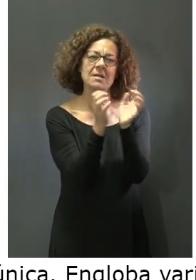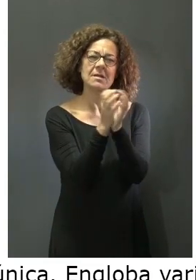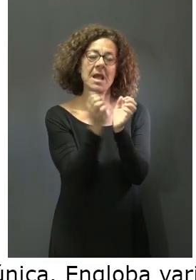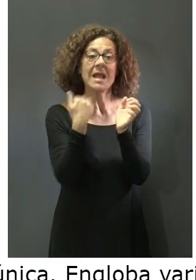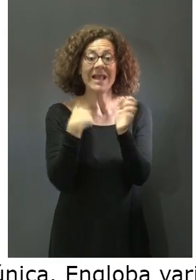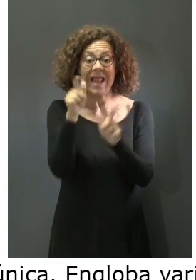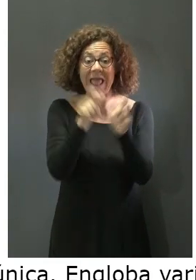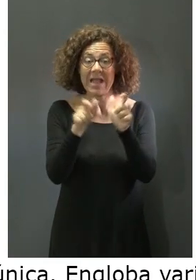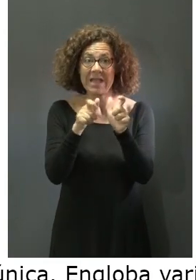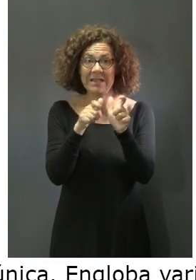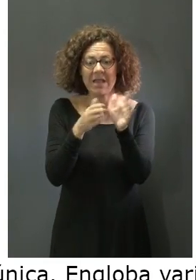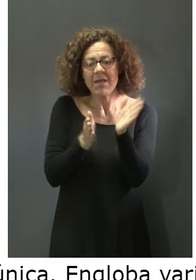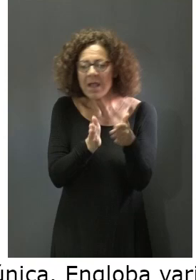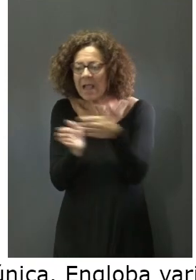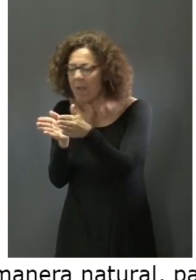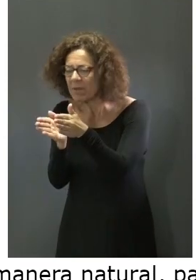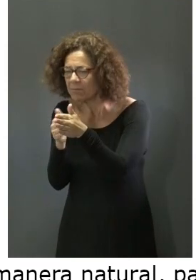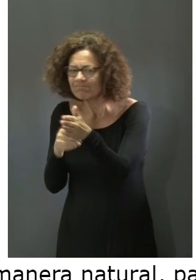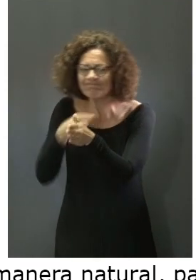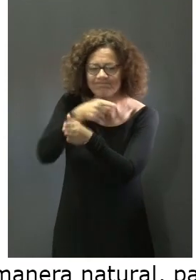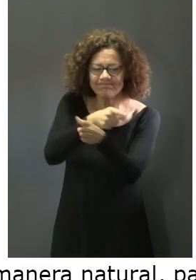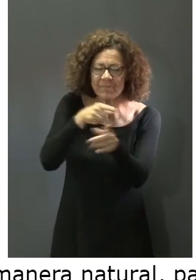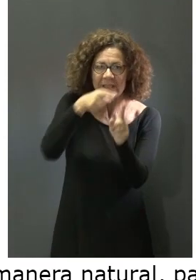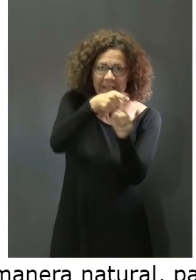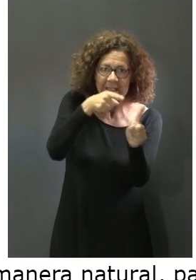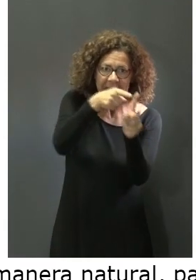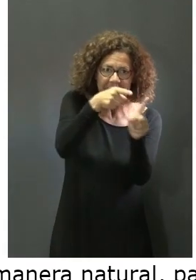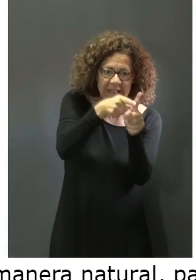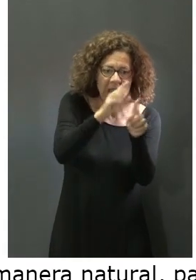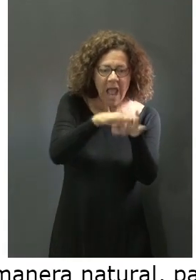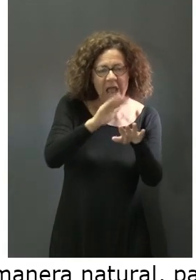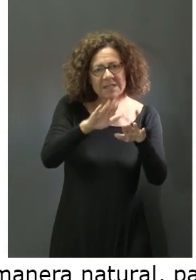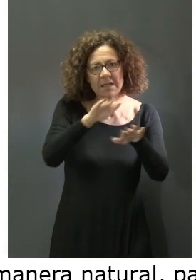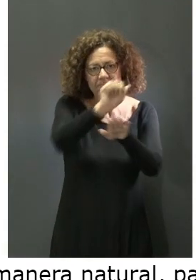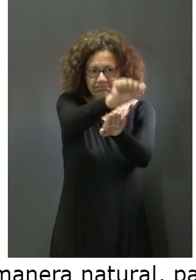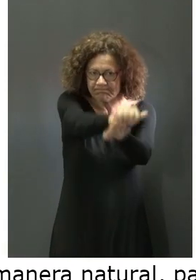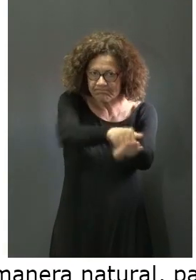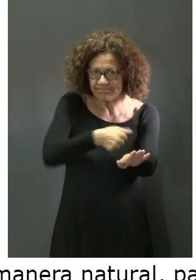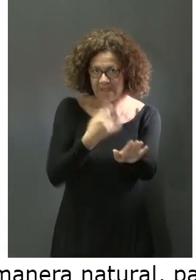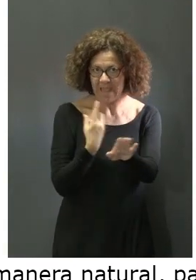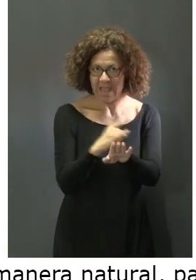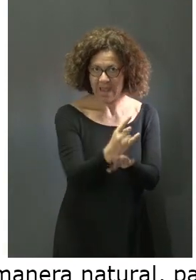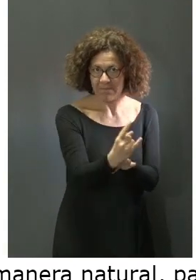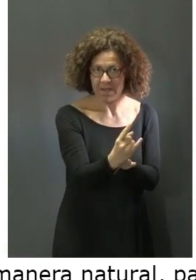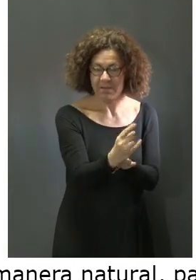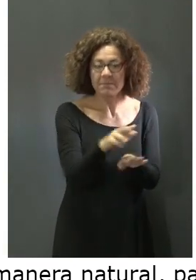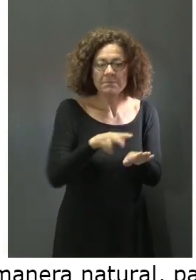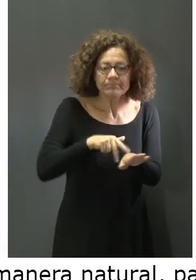estado trazando para establecer esos recorridos, ¿no? Entonces, bueno, pues